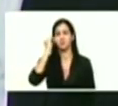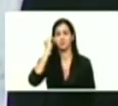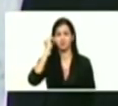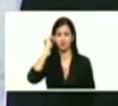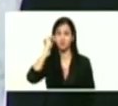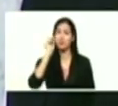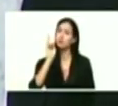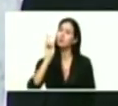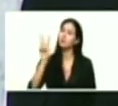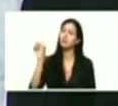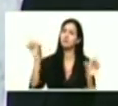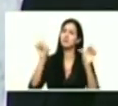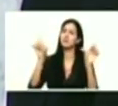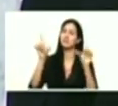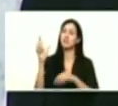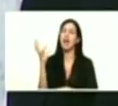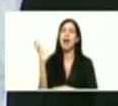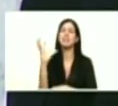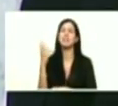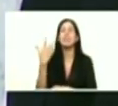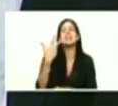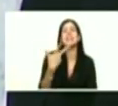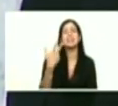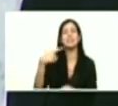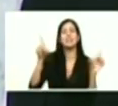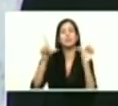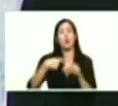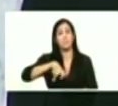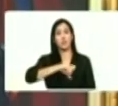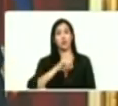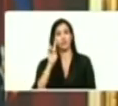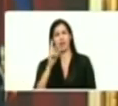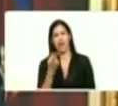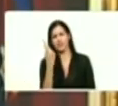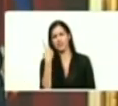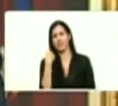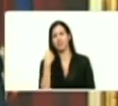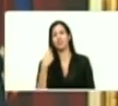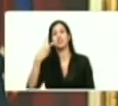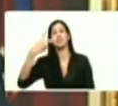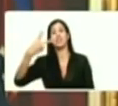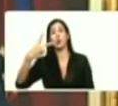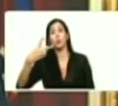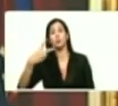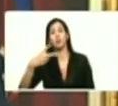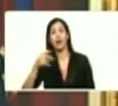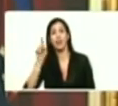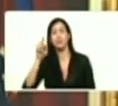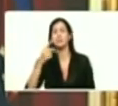los noticieros de Antena 3 y de Televisora Española ayer éramos la segunda noticia